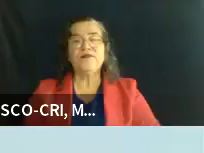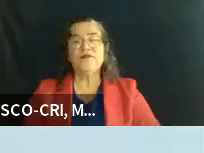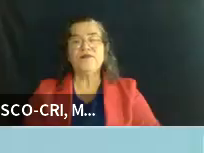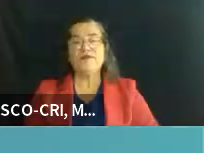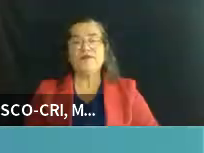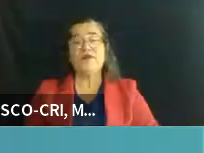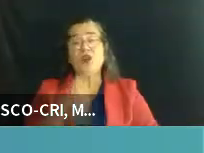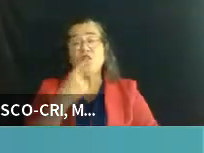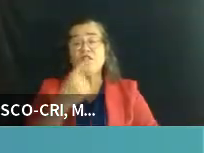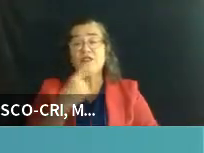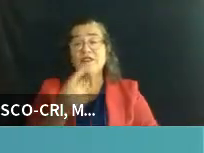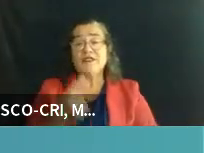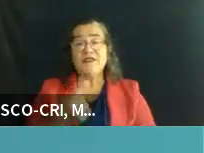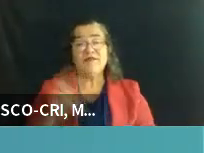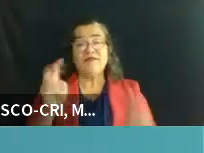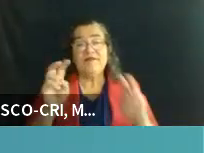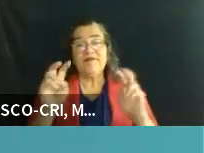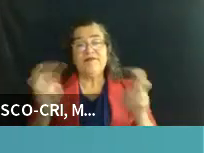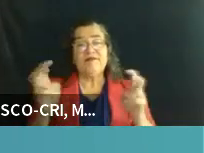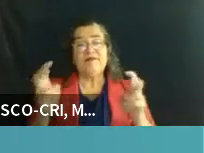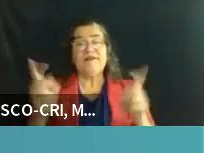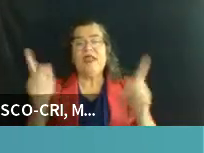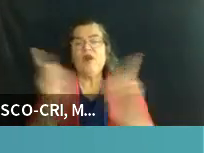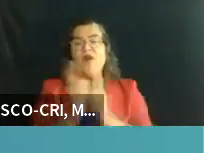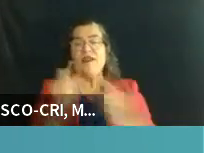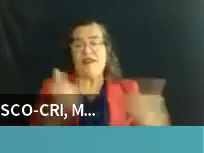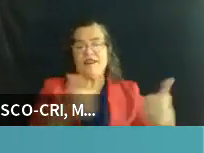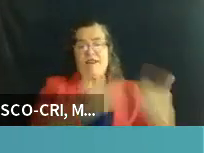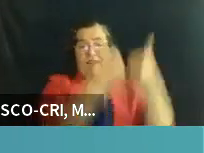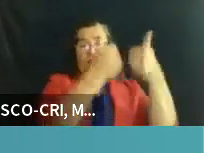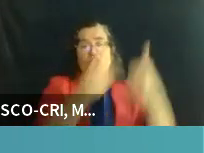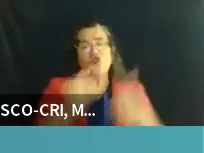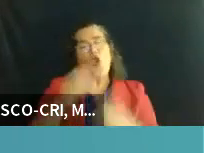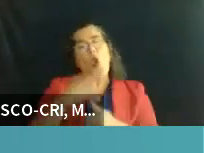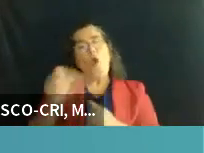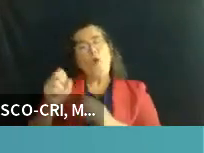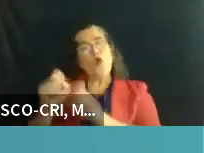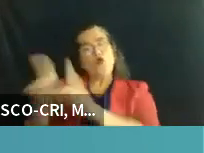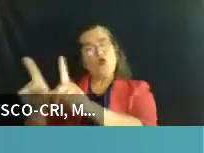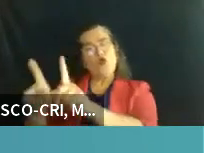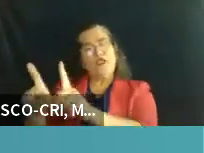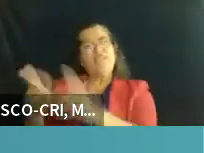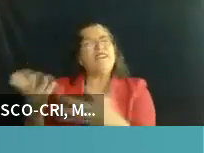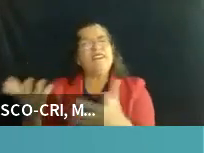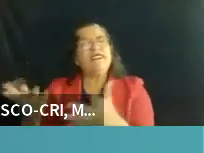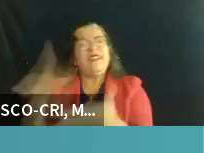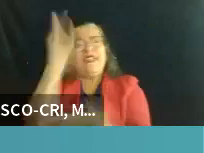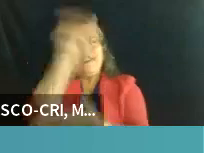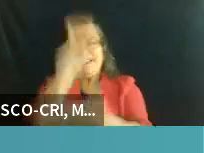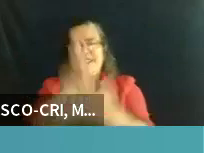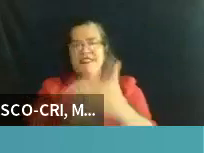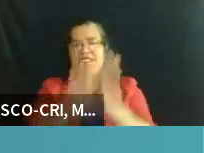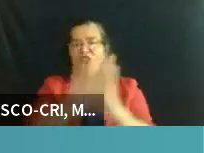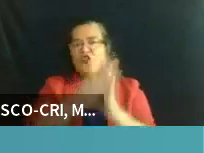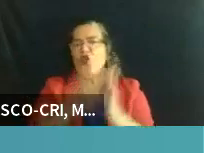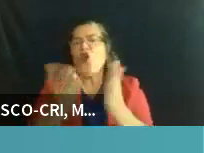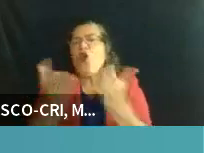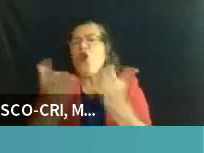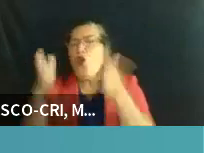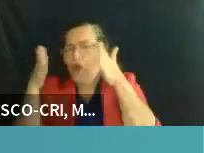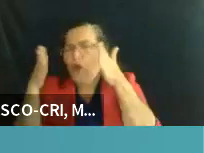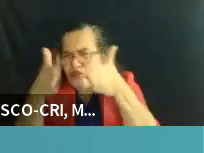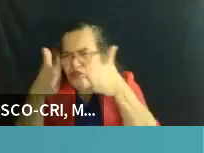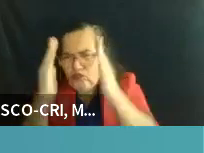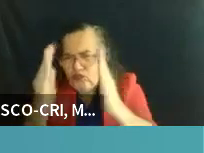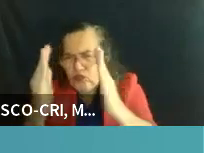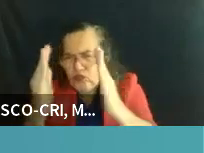anunciado, el tema de este encuentro es desafíos y oportunidades En el diseño curricular con foco en